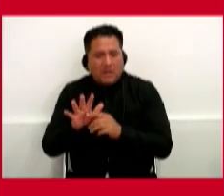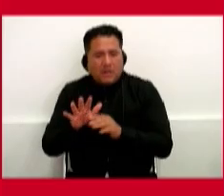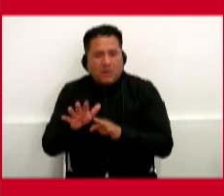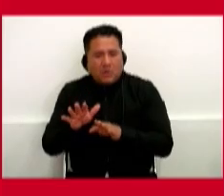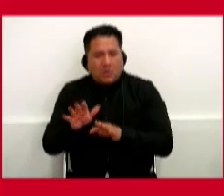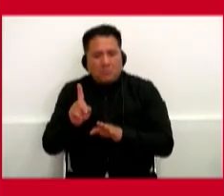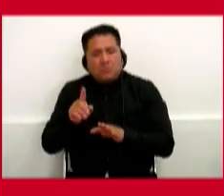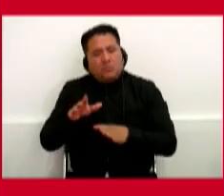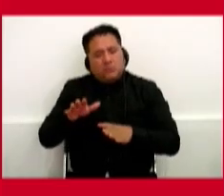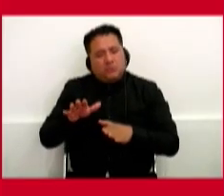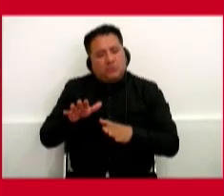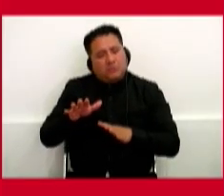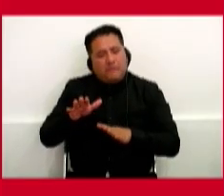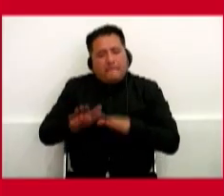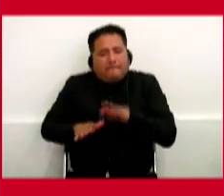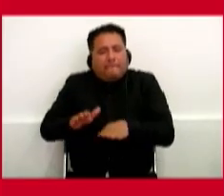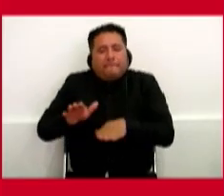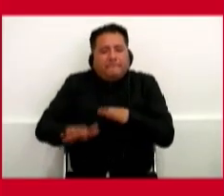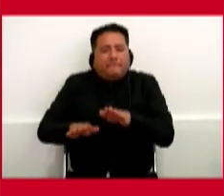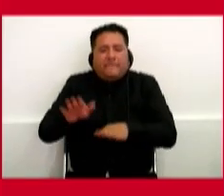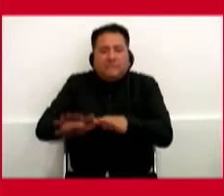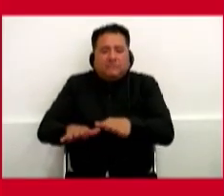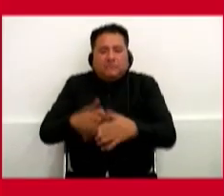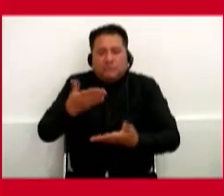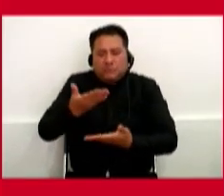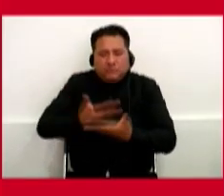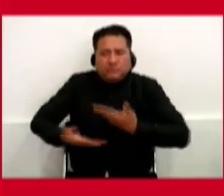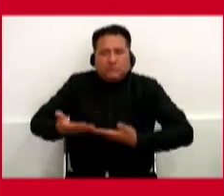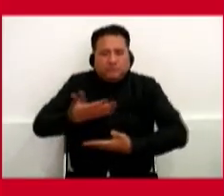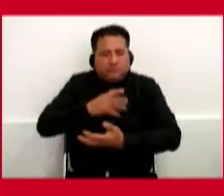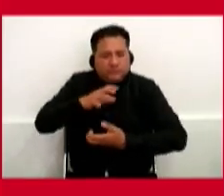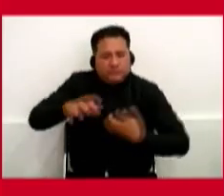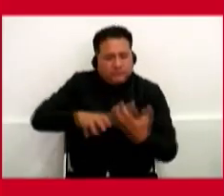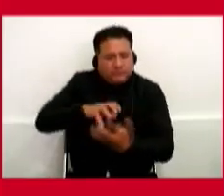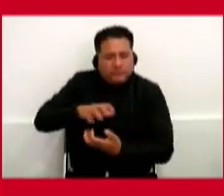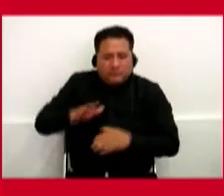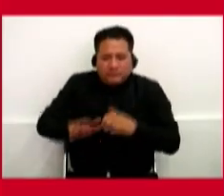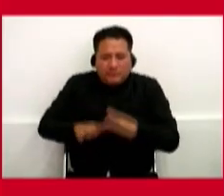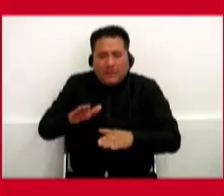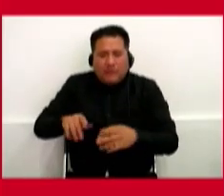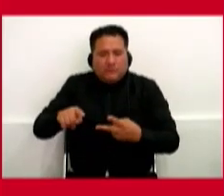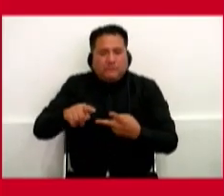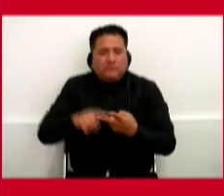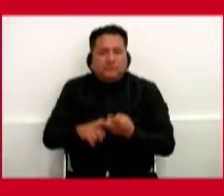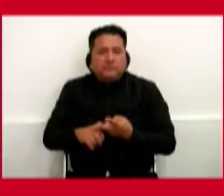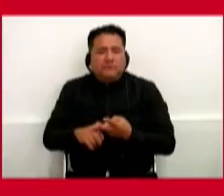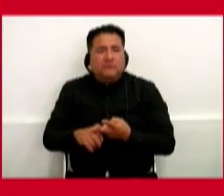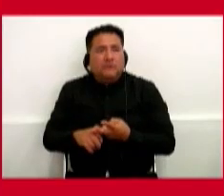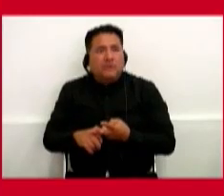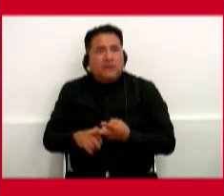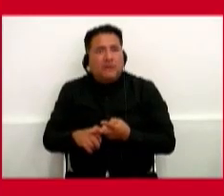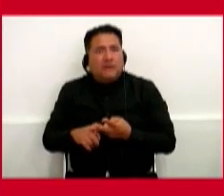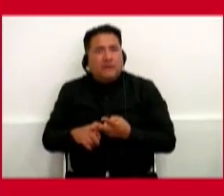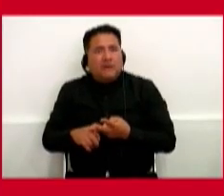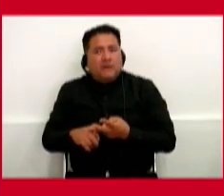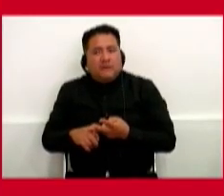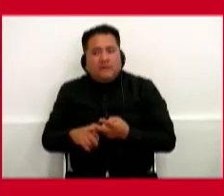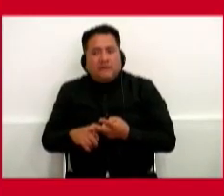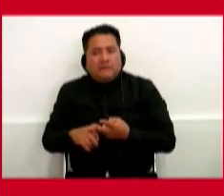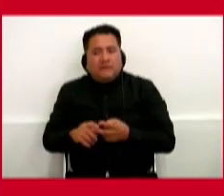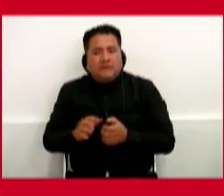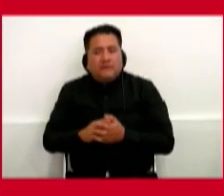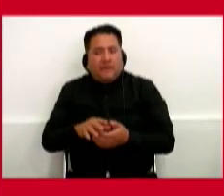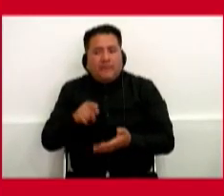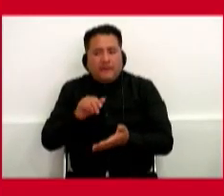un mix entre los dos métodos y también agregando aspectos referentes a la experiencia que se ha adquirido en estos años,